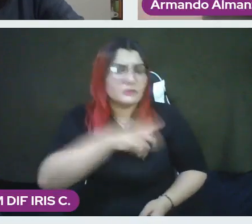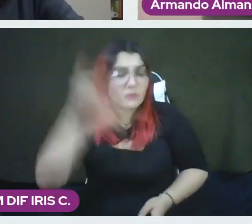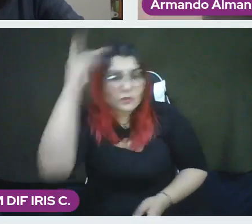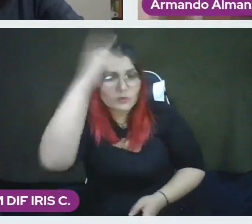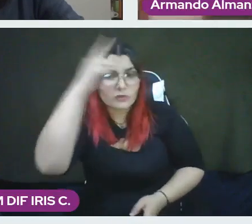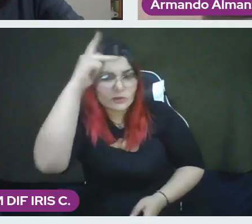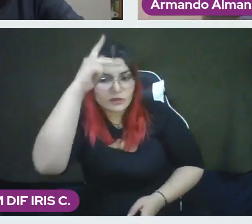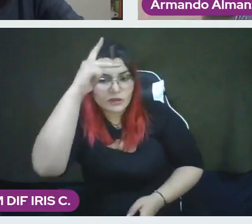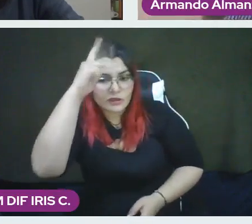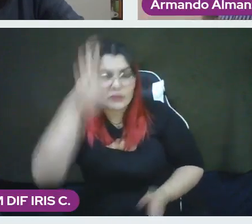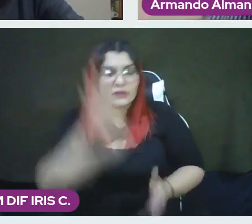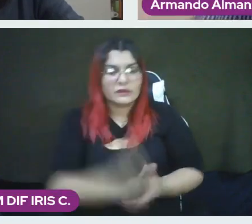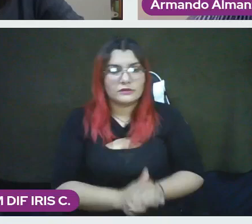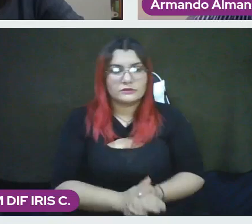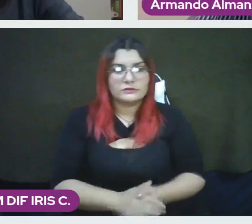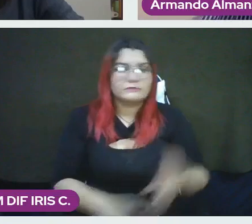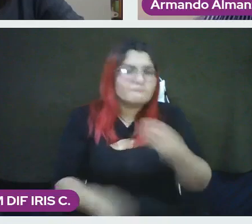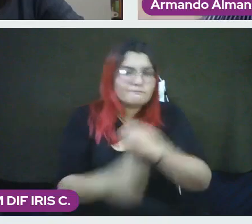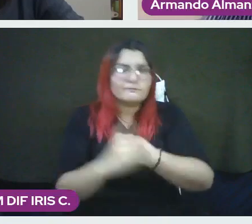Aun cuando, bueno,